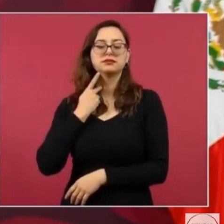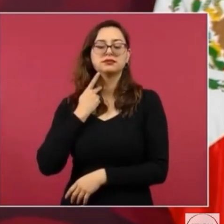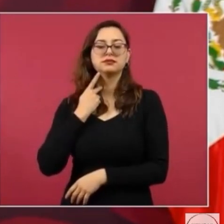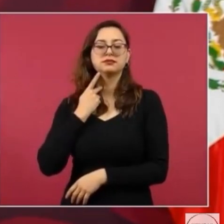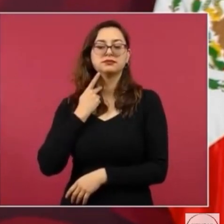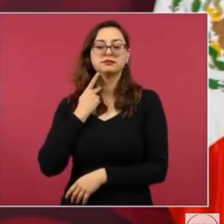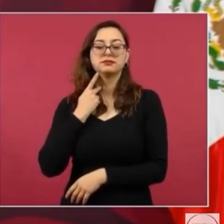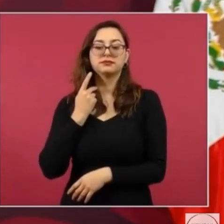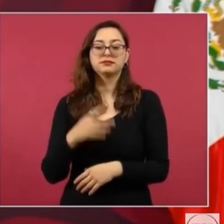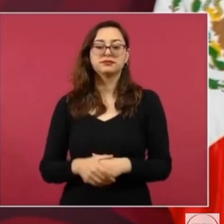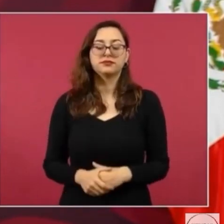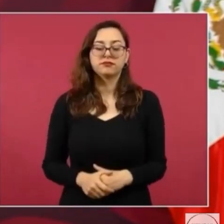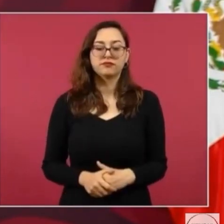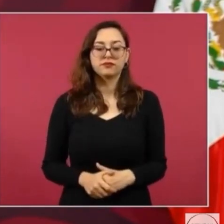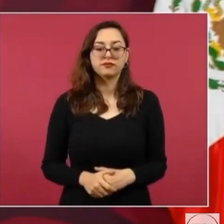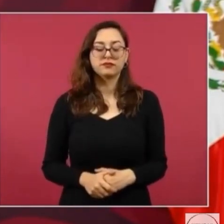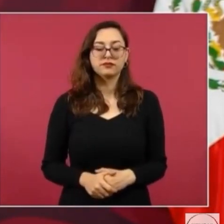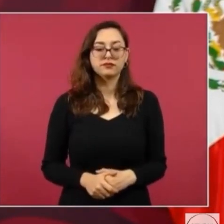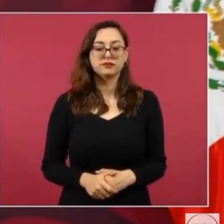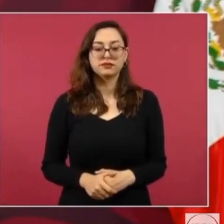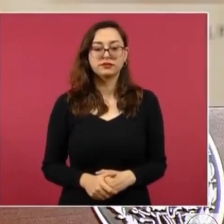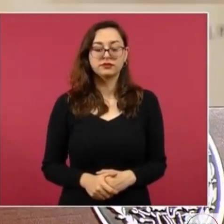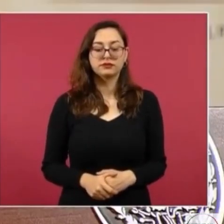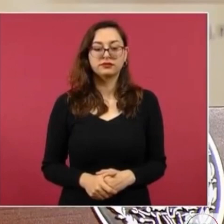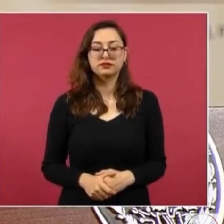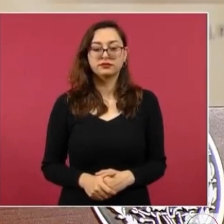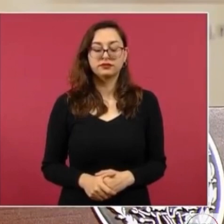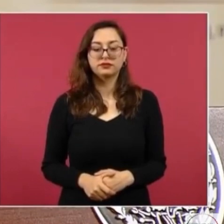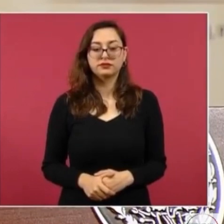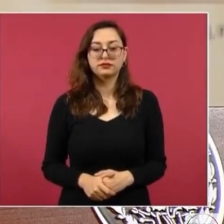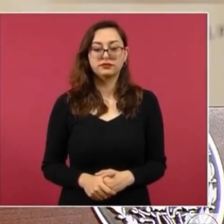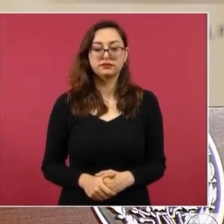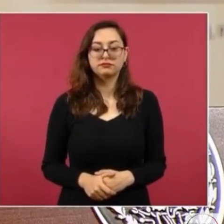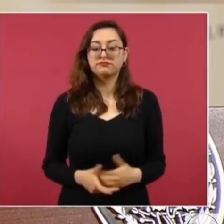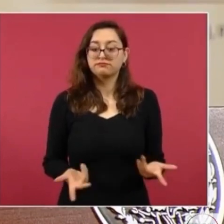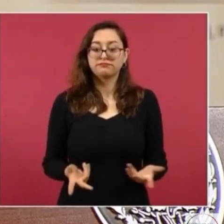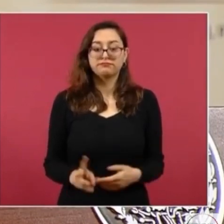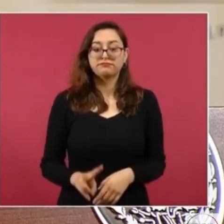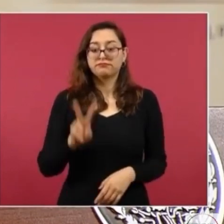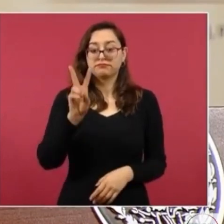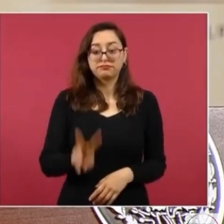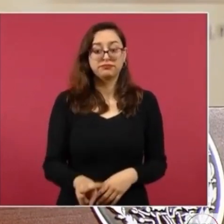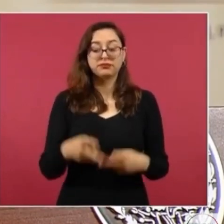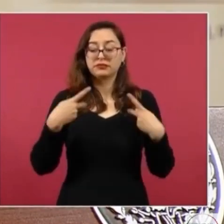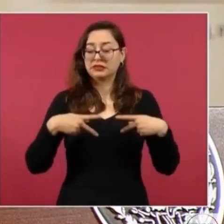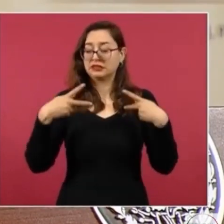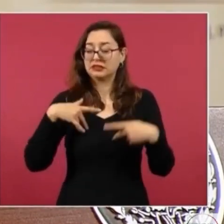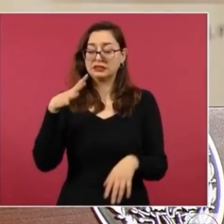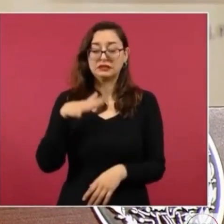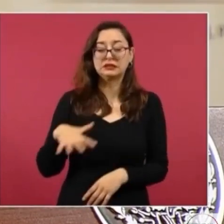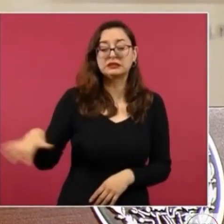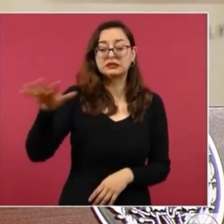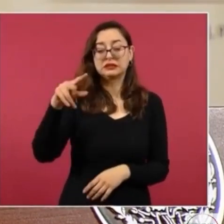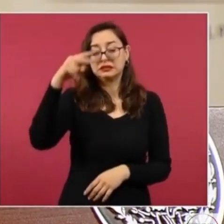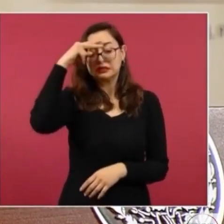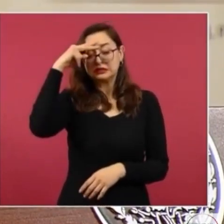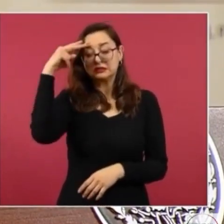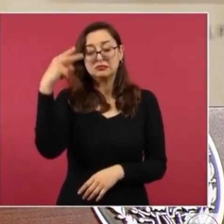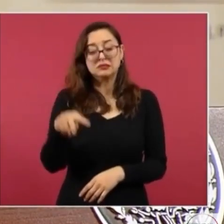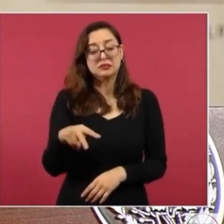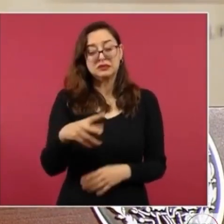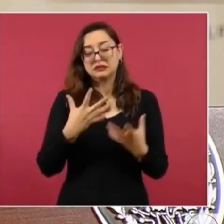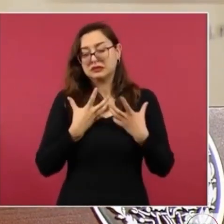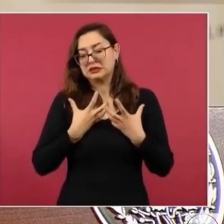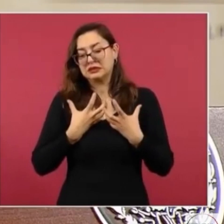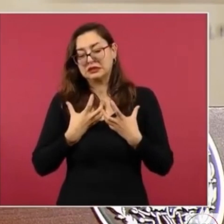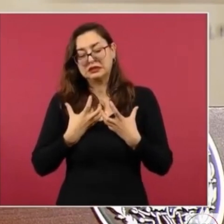Y el ejemplo muy doloroso que tenemos los mexicanos es el caso del asesinato del